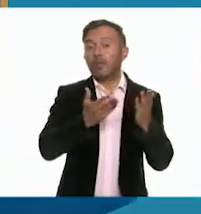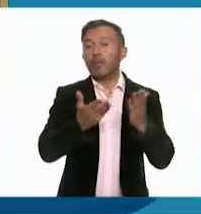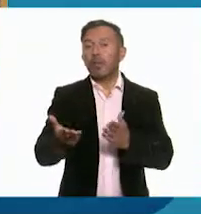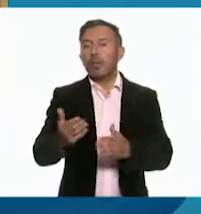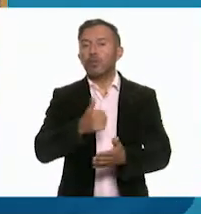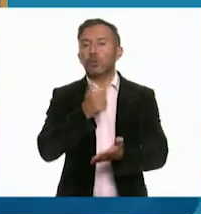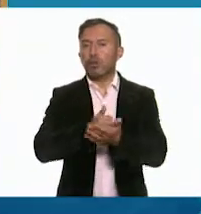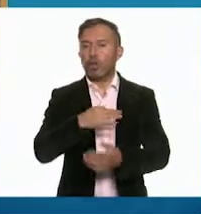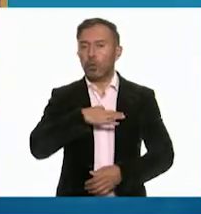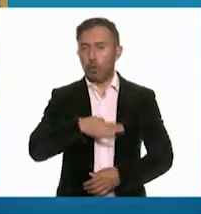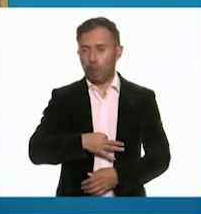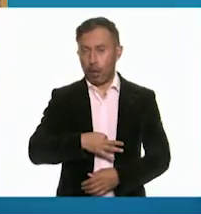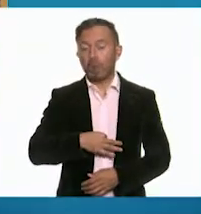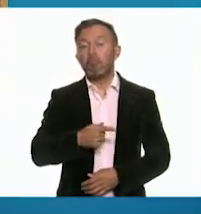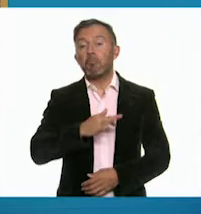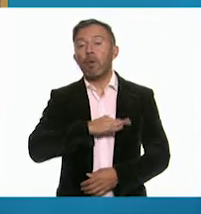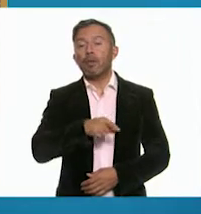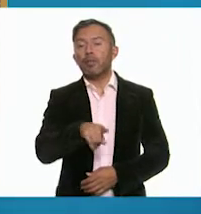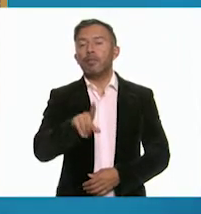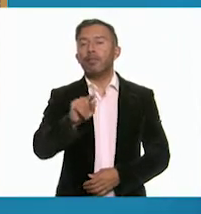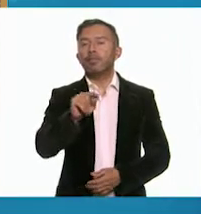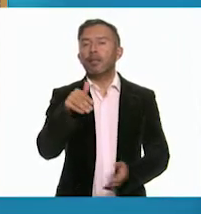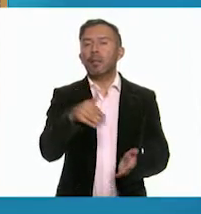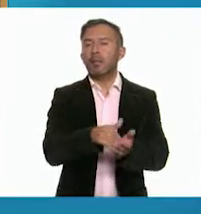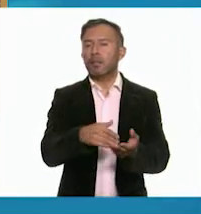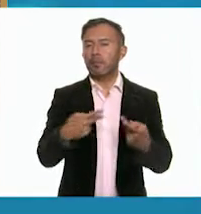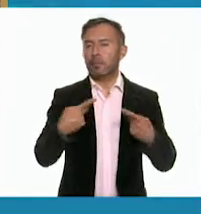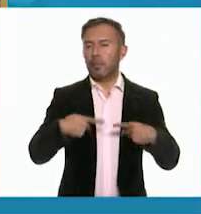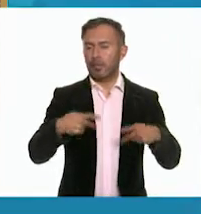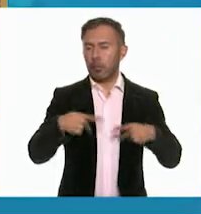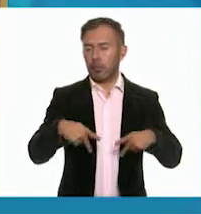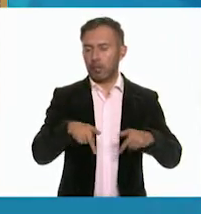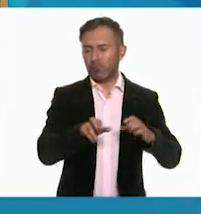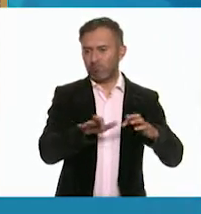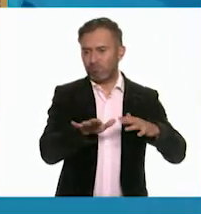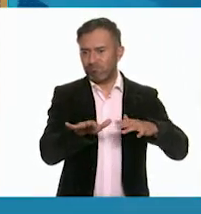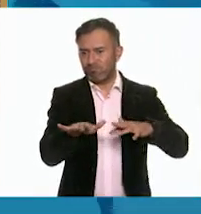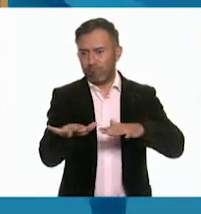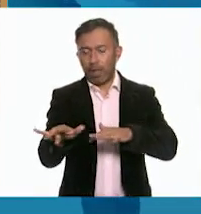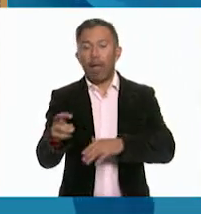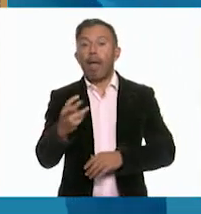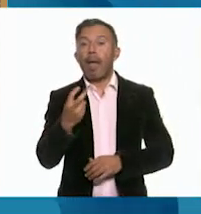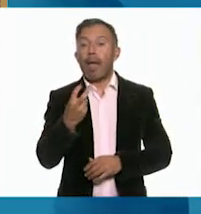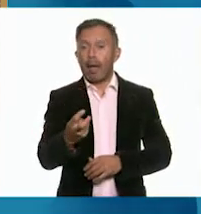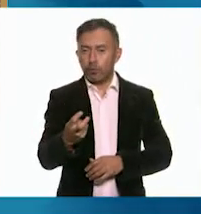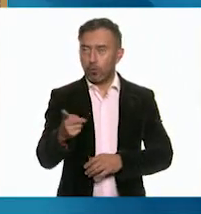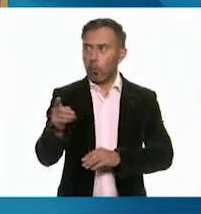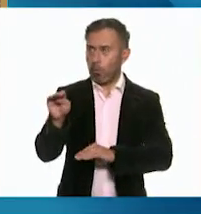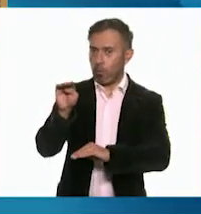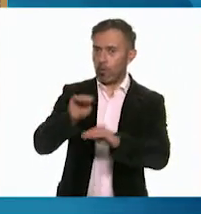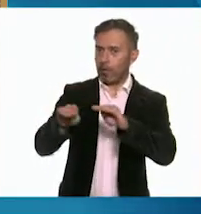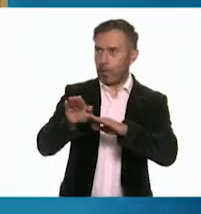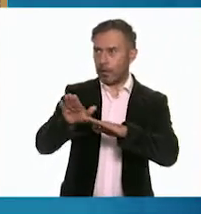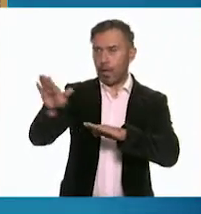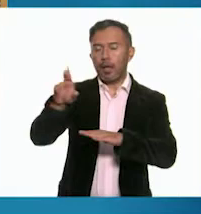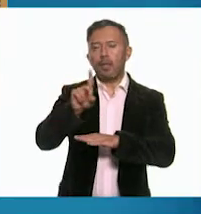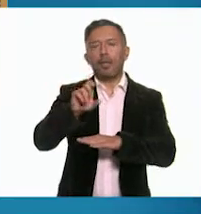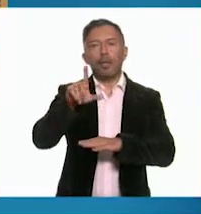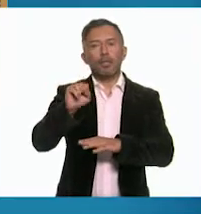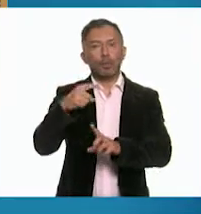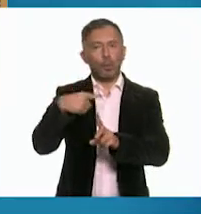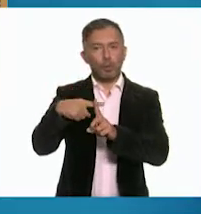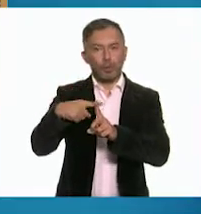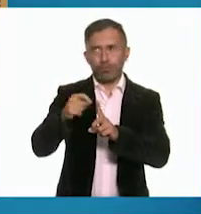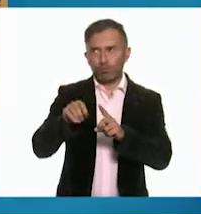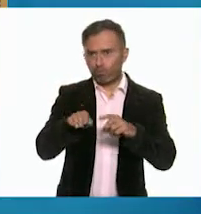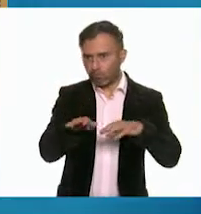momento eran más de 70,000 personas. Desde ahí emprendieron la subida al Monte de las Cruces. El 30 de